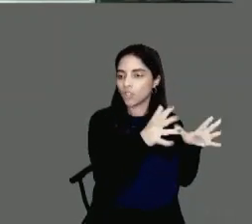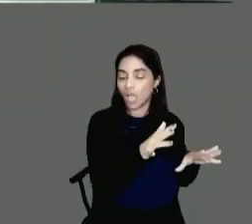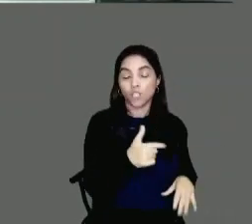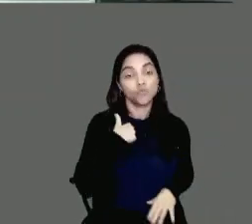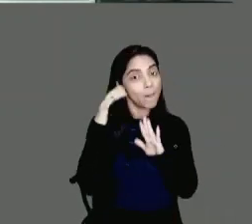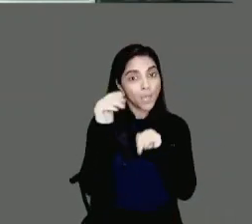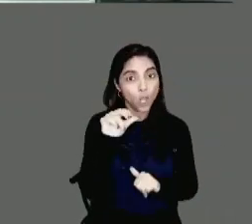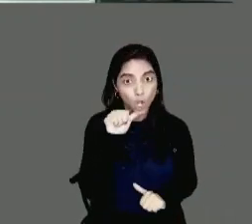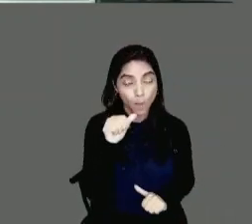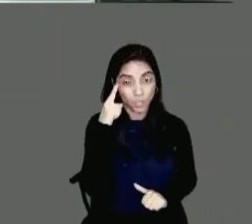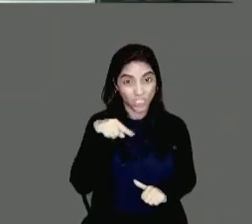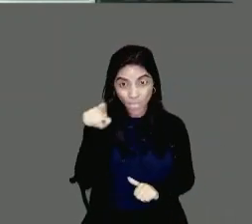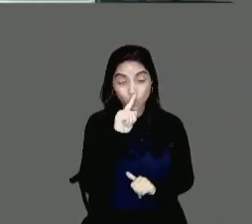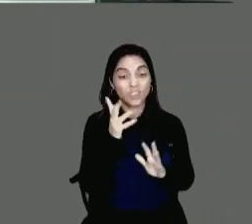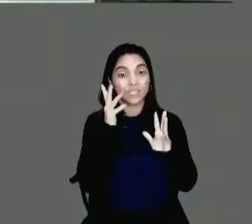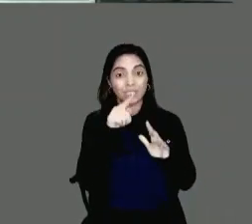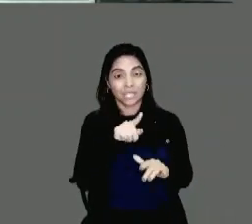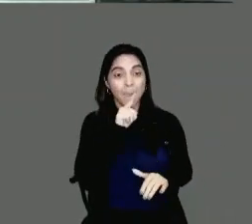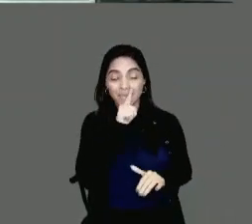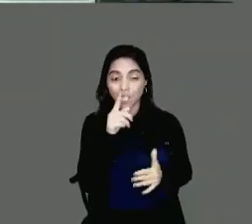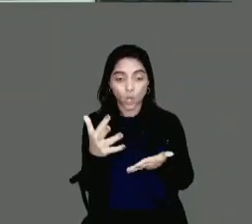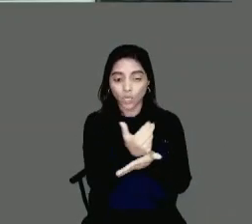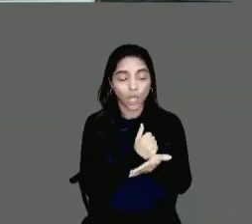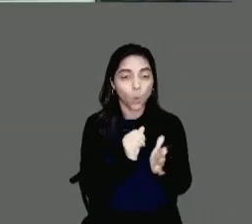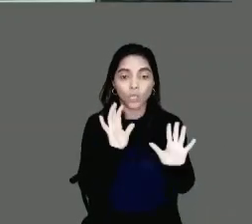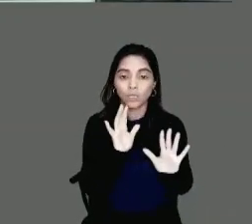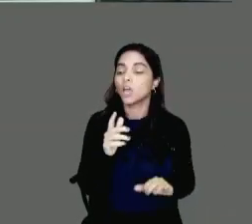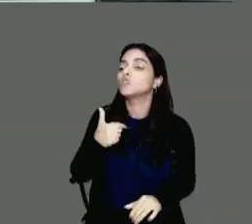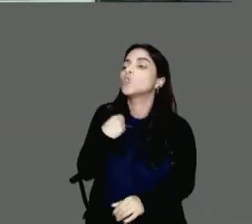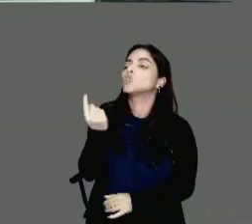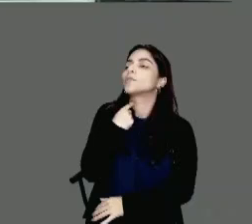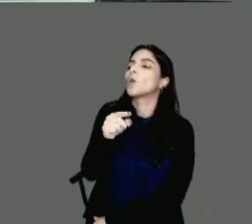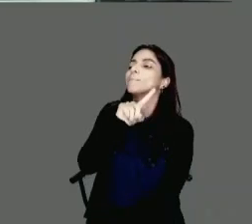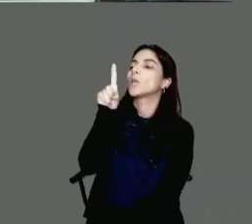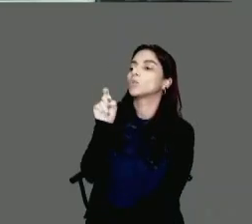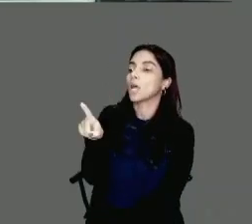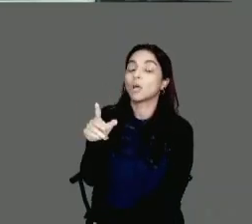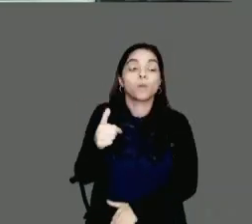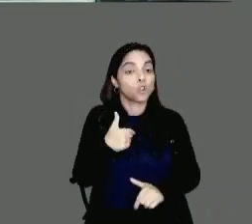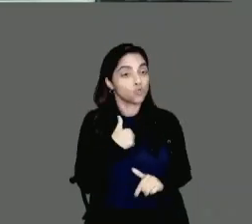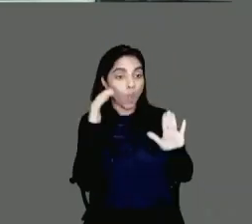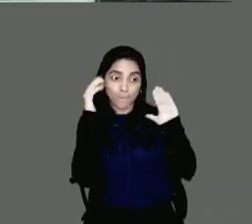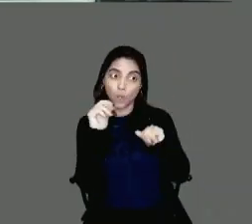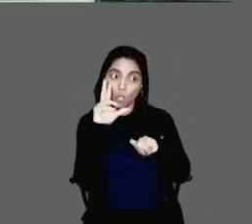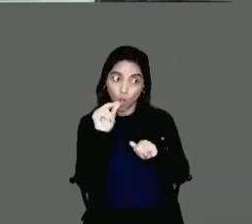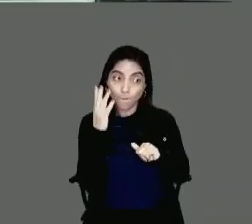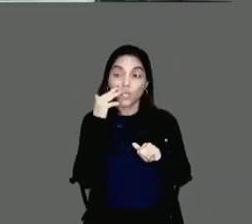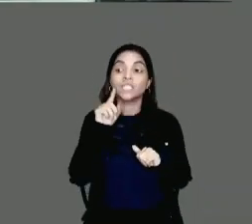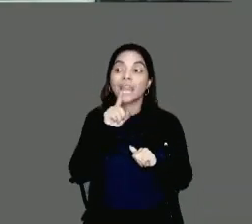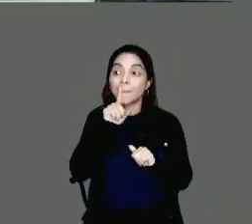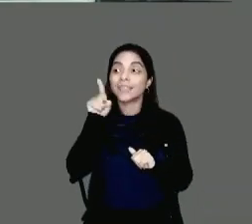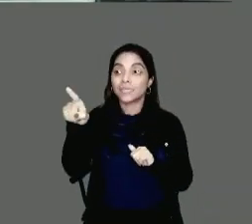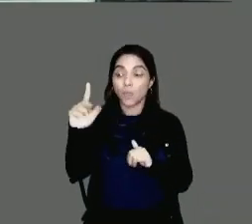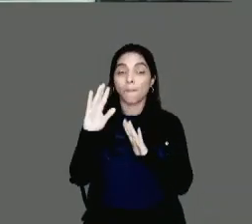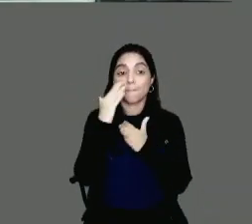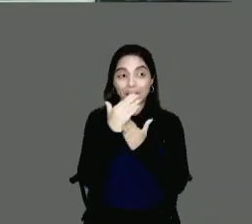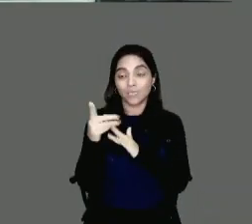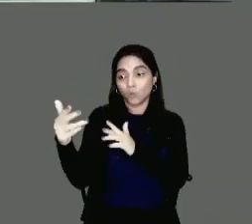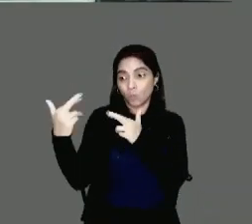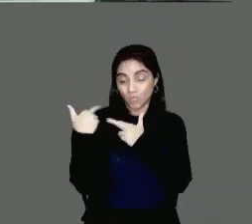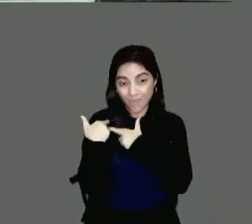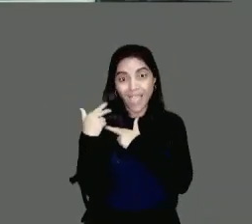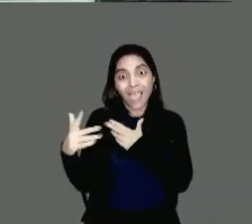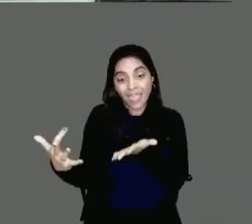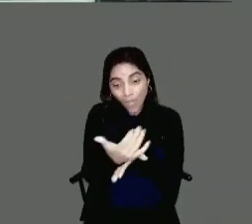y a todo o sea que si yo solo Solamente estoy preguntando pues yo espero que no y si es que ellos lo dejan tirado de lo que tienen de su presupuesto Estatal pues